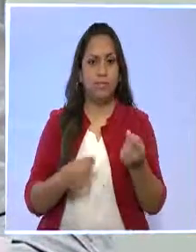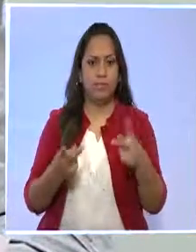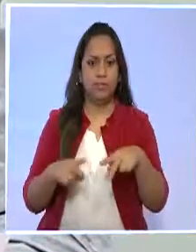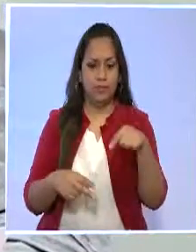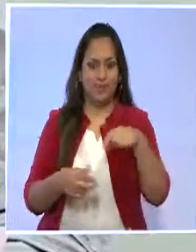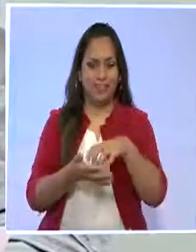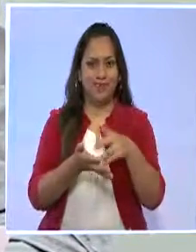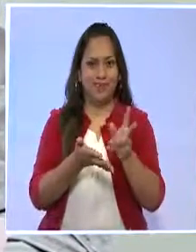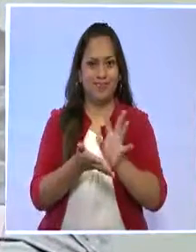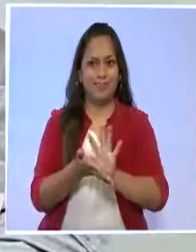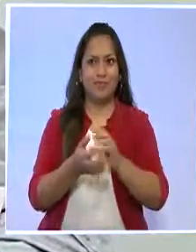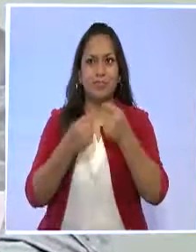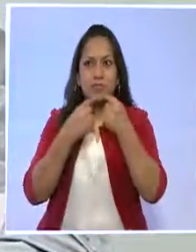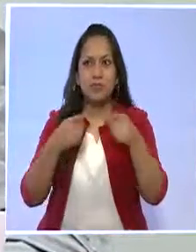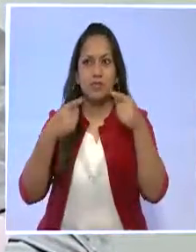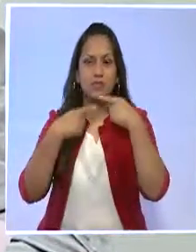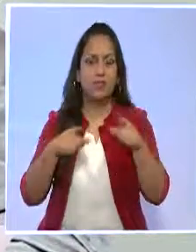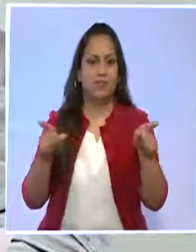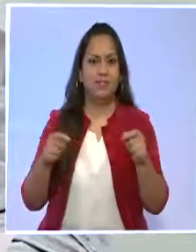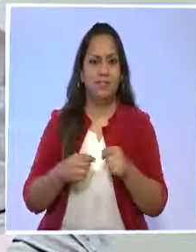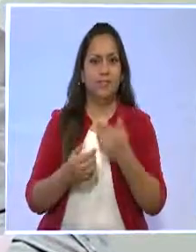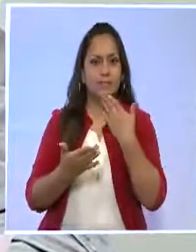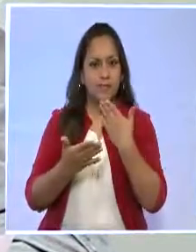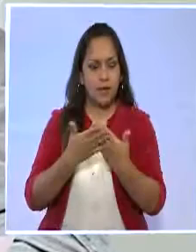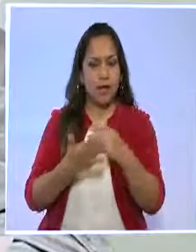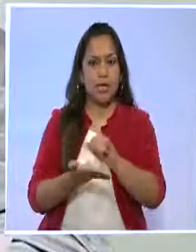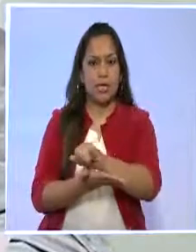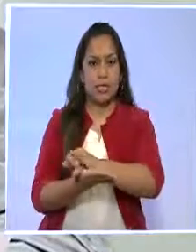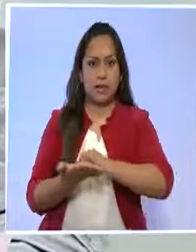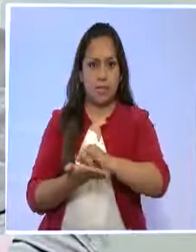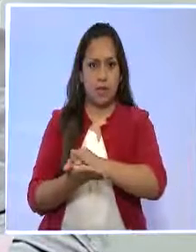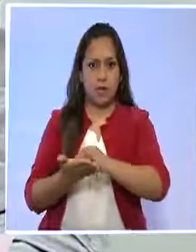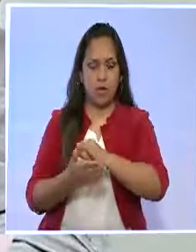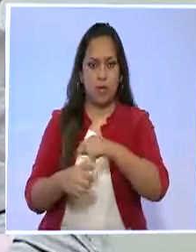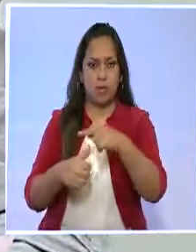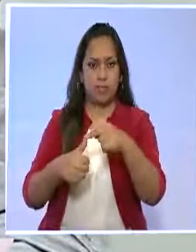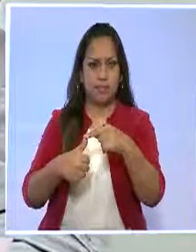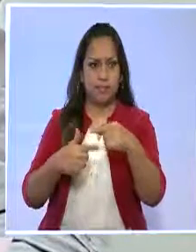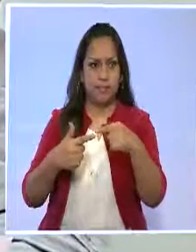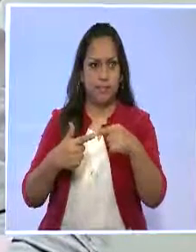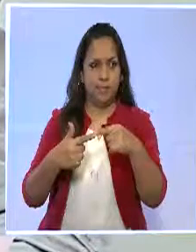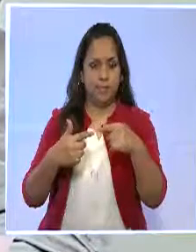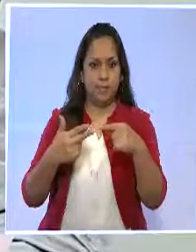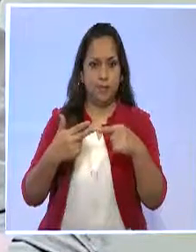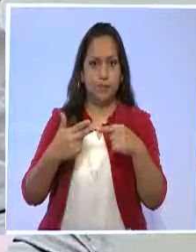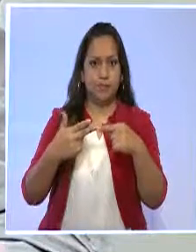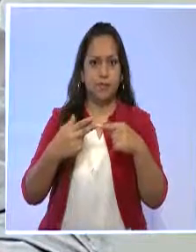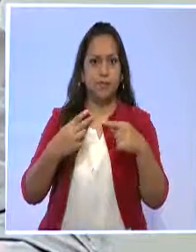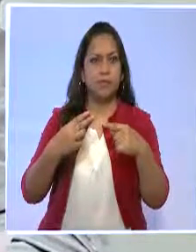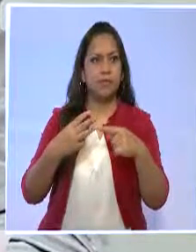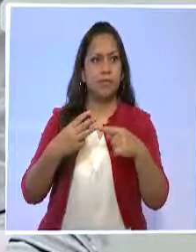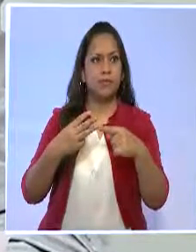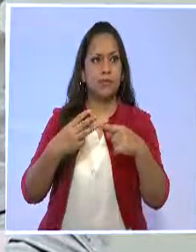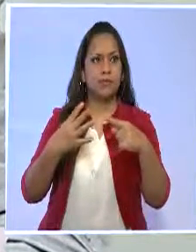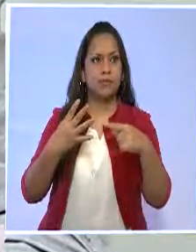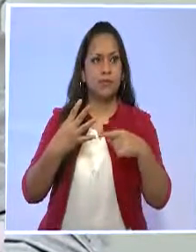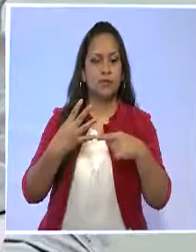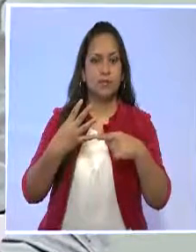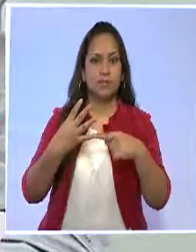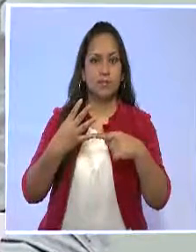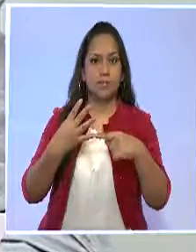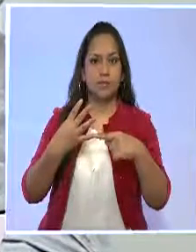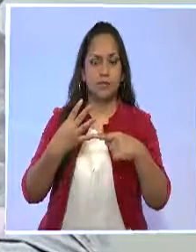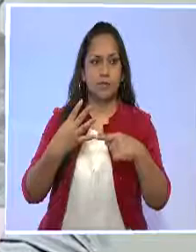legislativa en imbabura les agradecemos a radio imperio satélite los40principales mágica activa popular sharan se